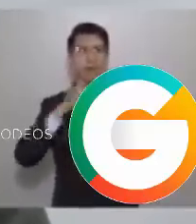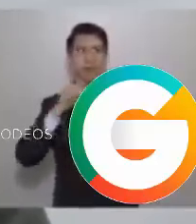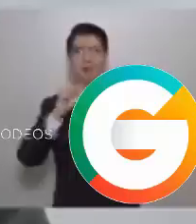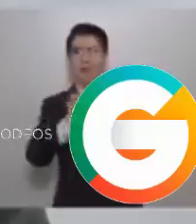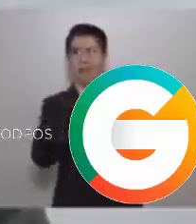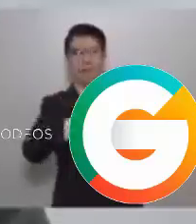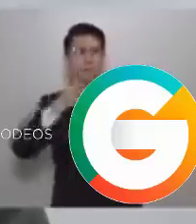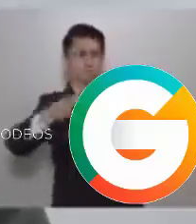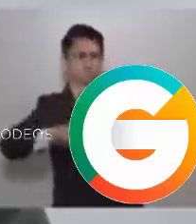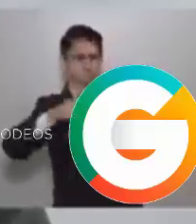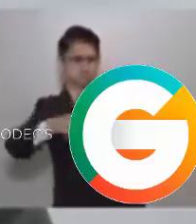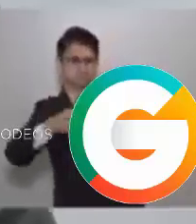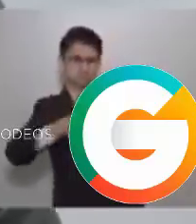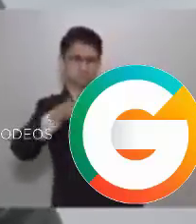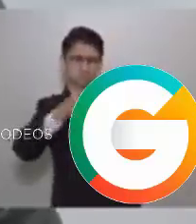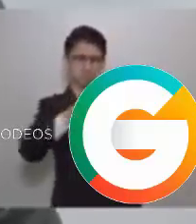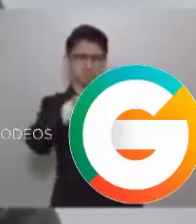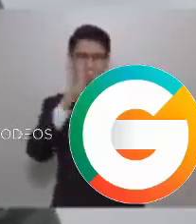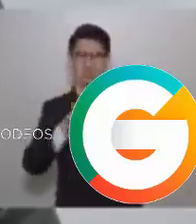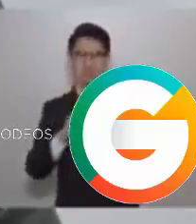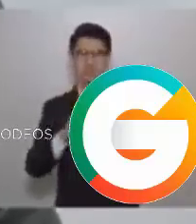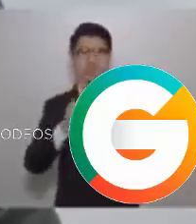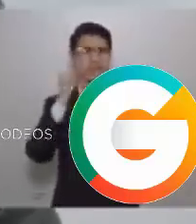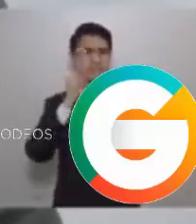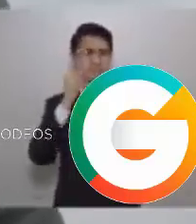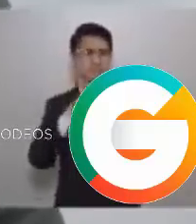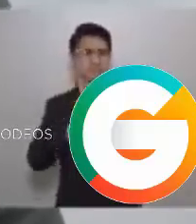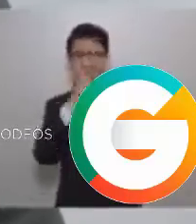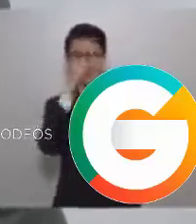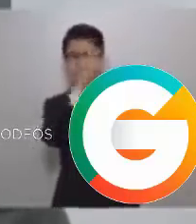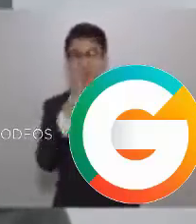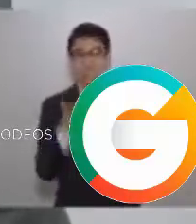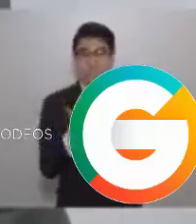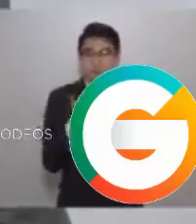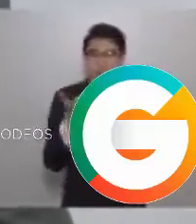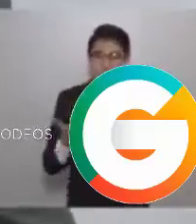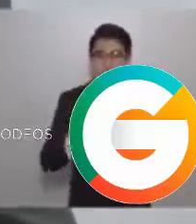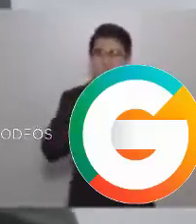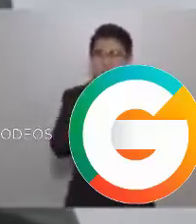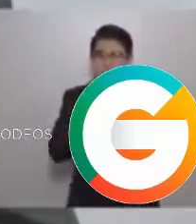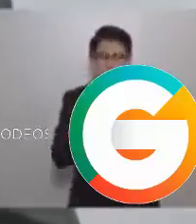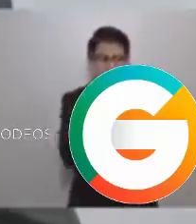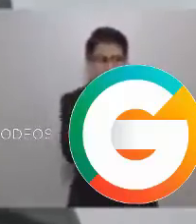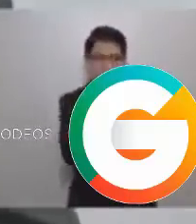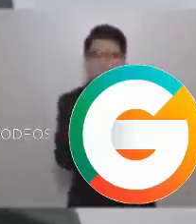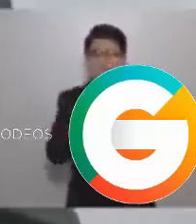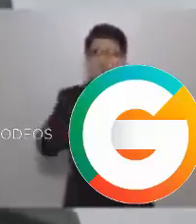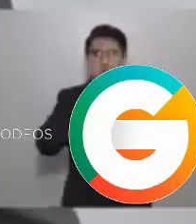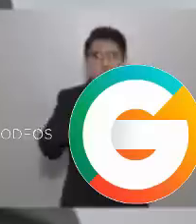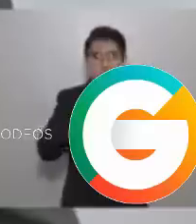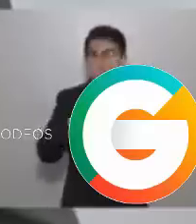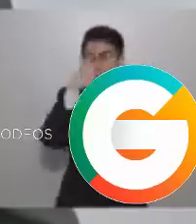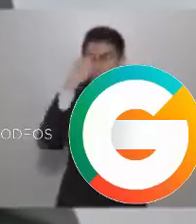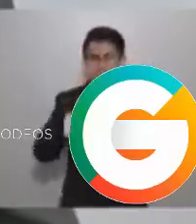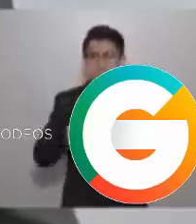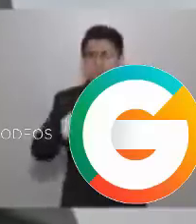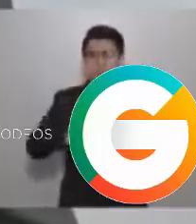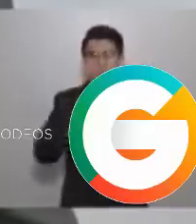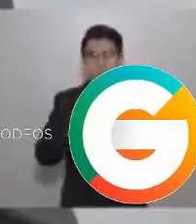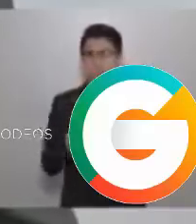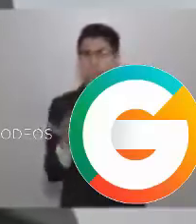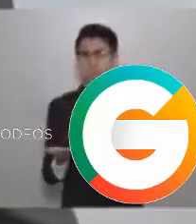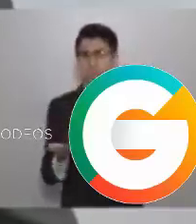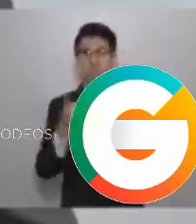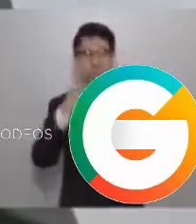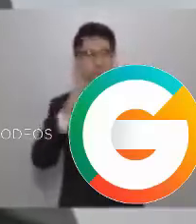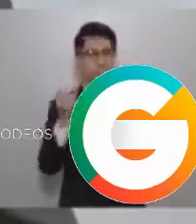se llama?, los tramos o los puntos de reunión de esta carrera. Sí, tenemos en puerta, obviamente, ¿cómo se llama?, la Baja Mil. Fue uno de los puntos